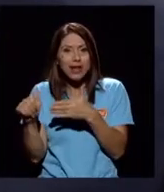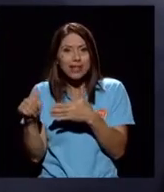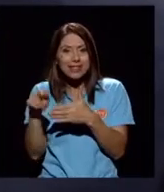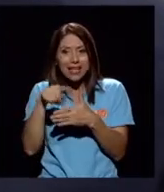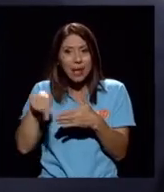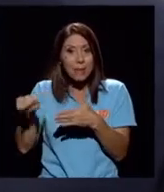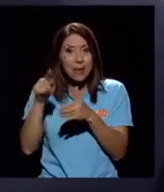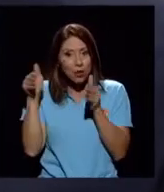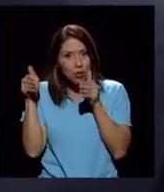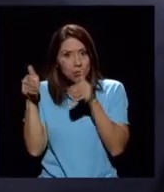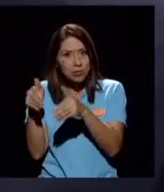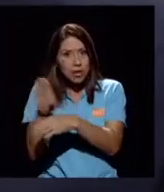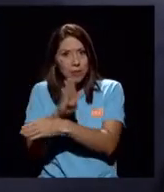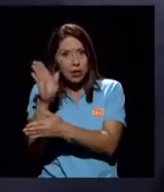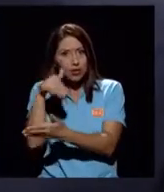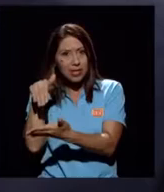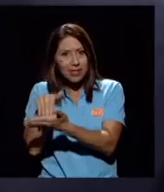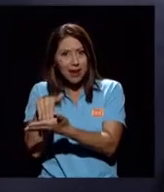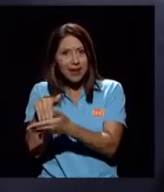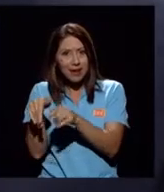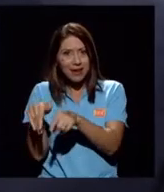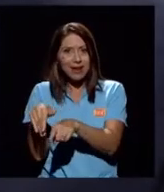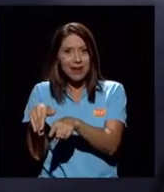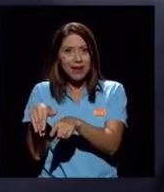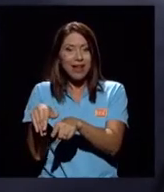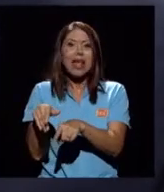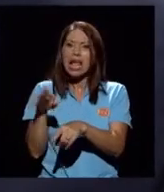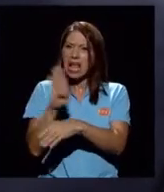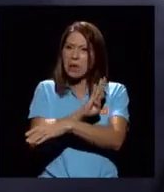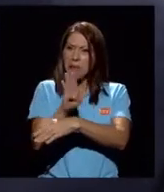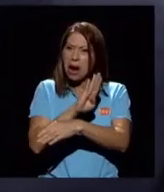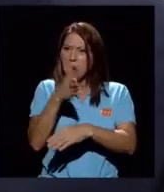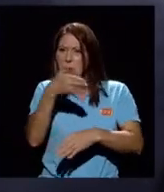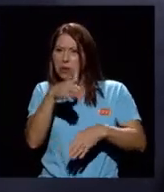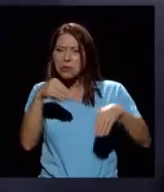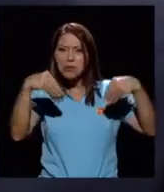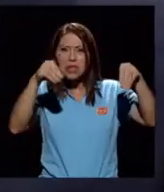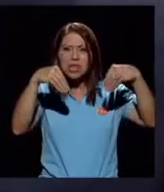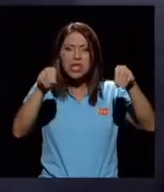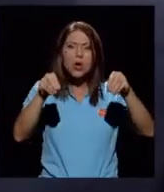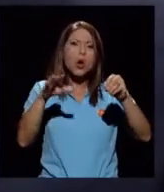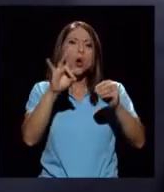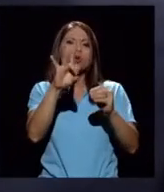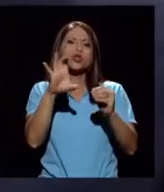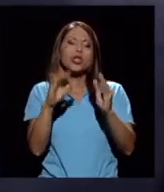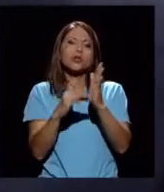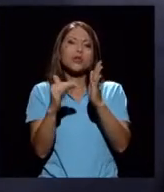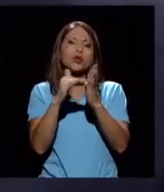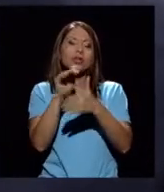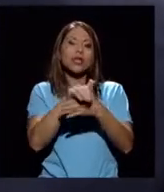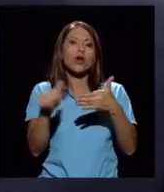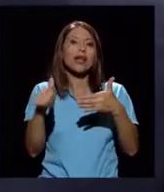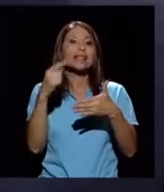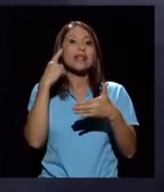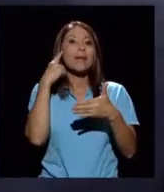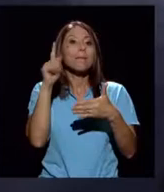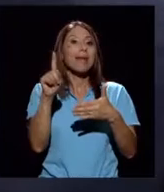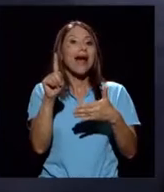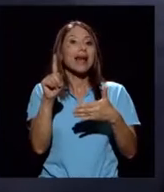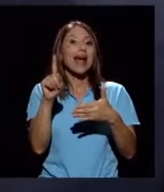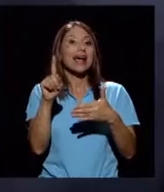central nueve reservas que se ven en el banco vendió cerca de 800 millones de dólares para evitar que el tipo de cambio subiera